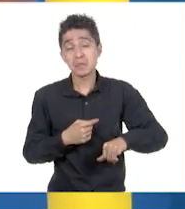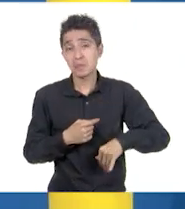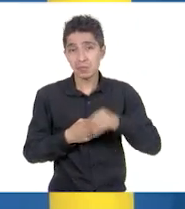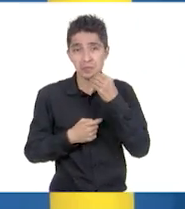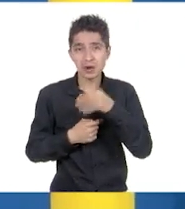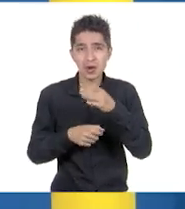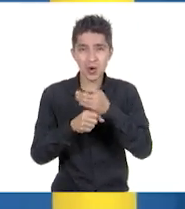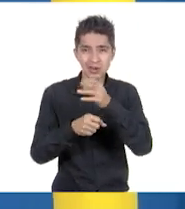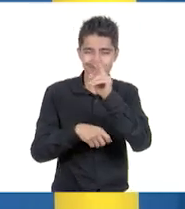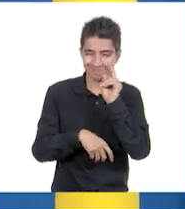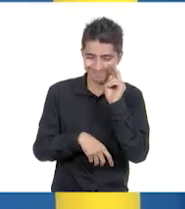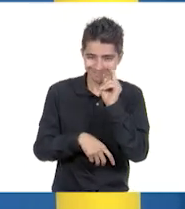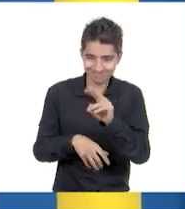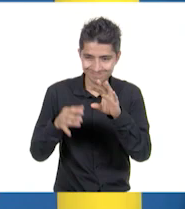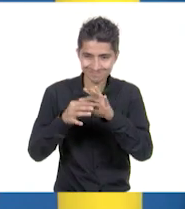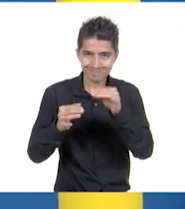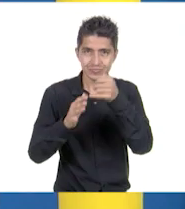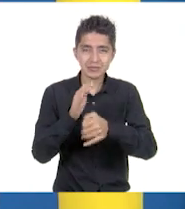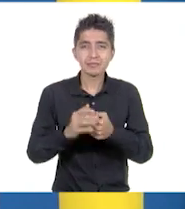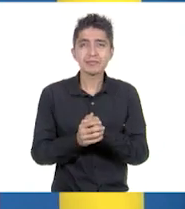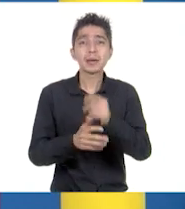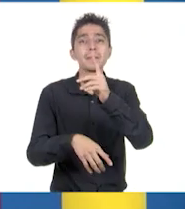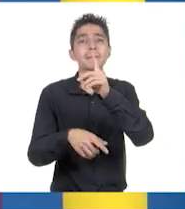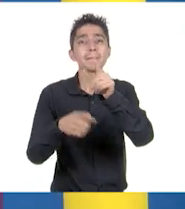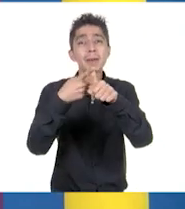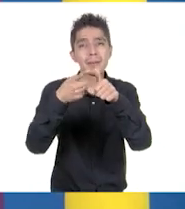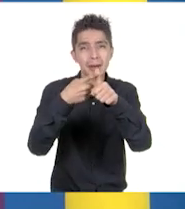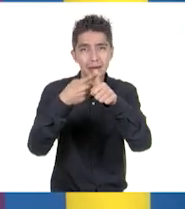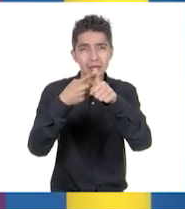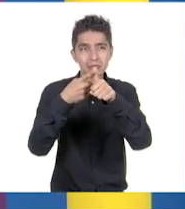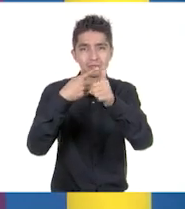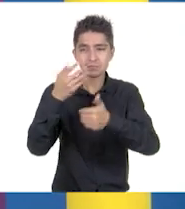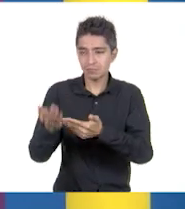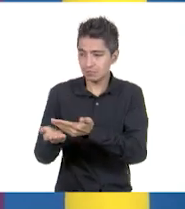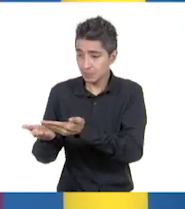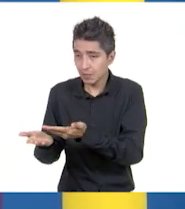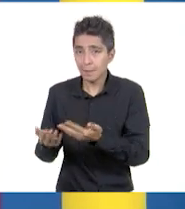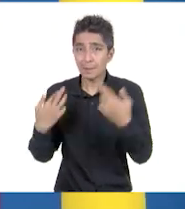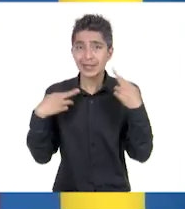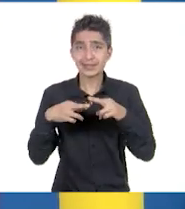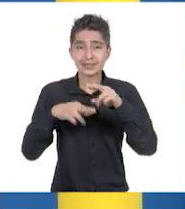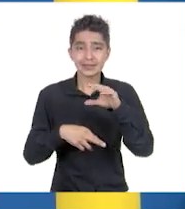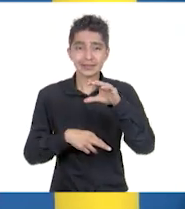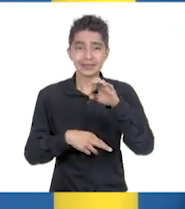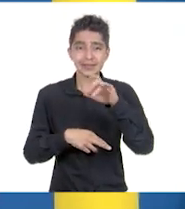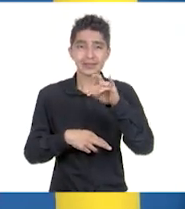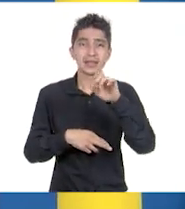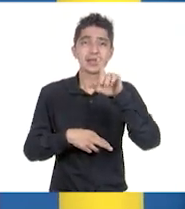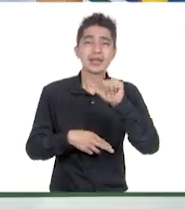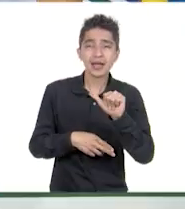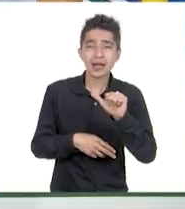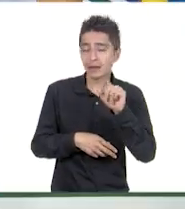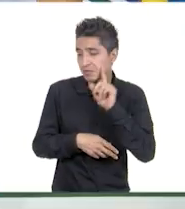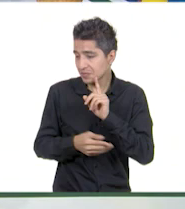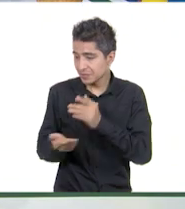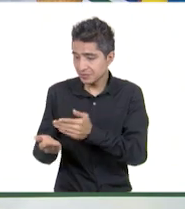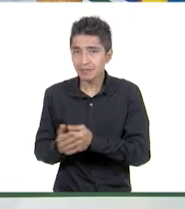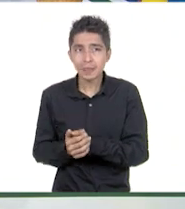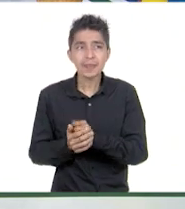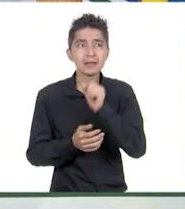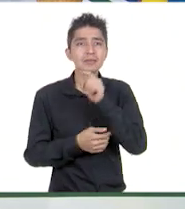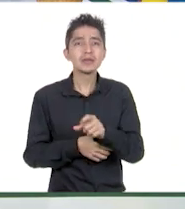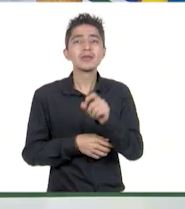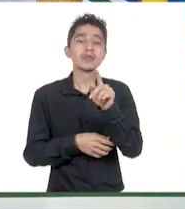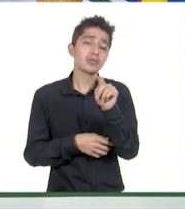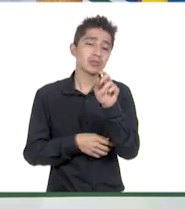verán. Pero primero pasemos a presentarles a la maestra Cecilia. Hola Larisa. Y hola Ton. a Ton.